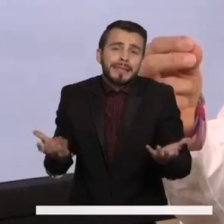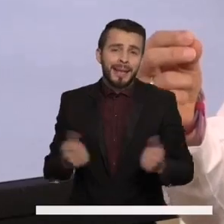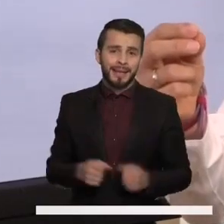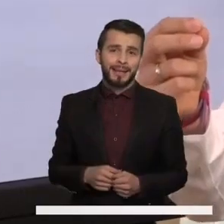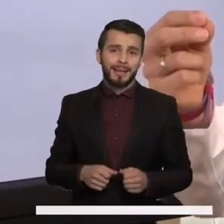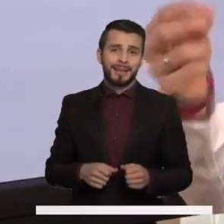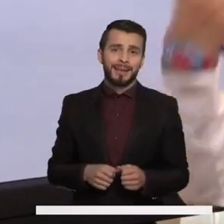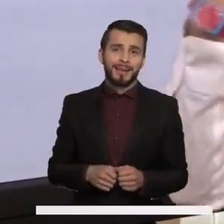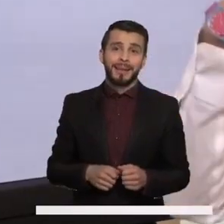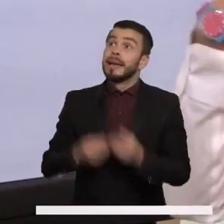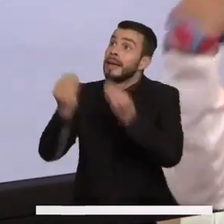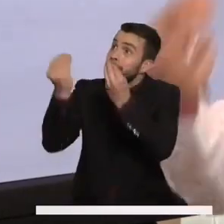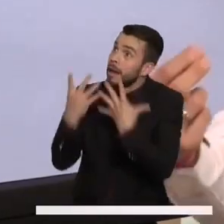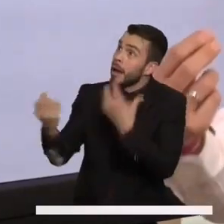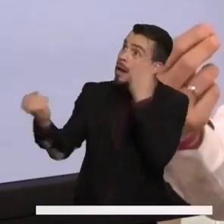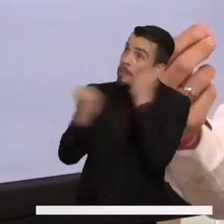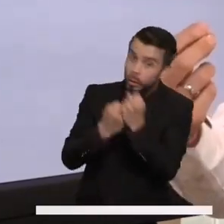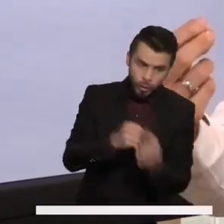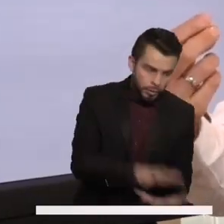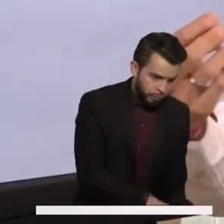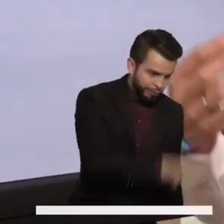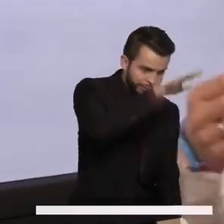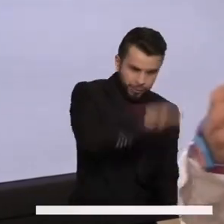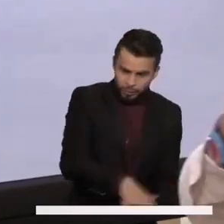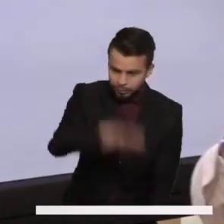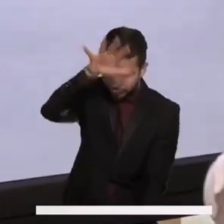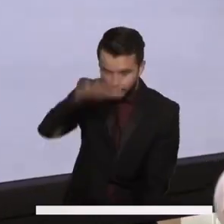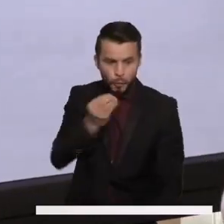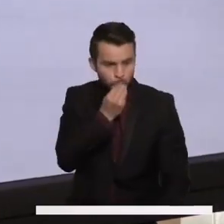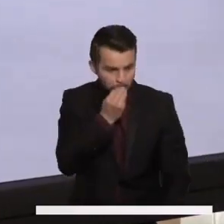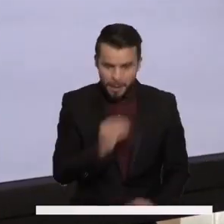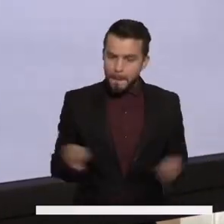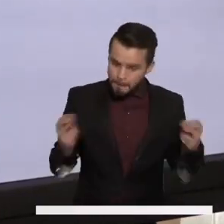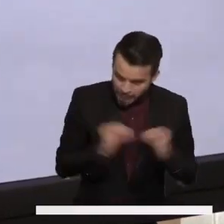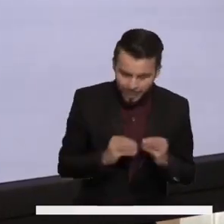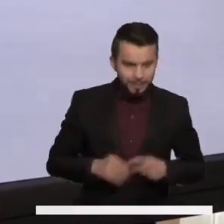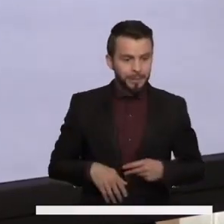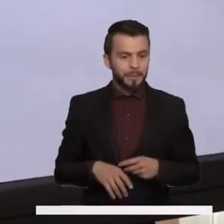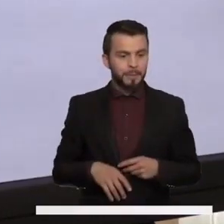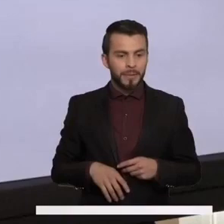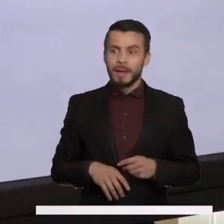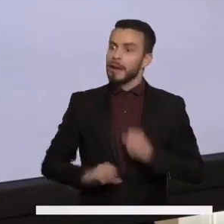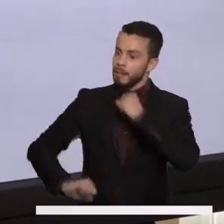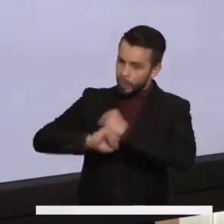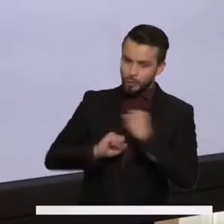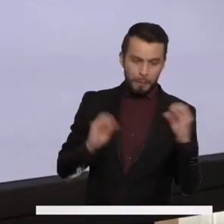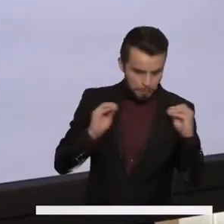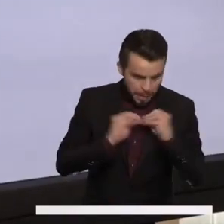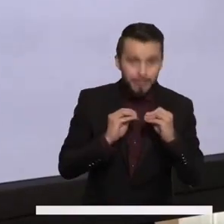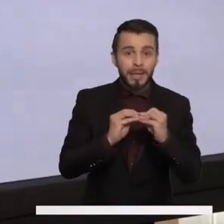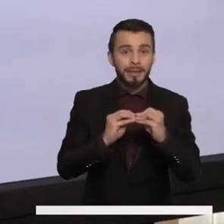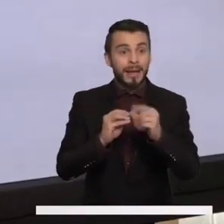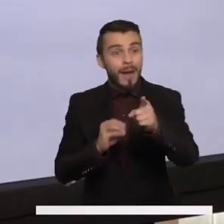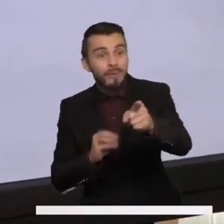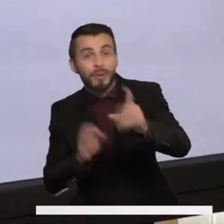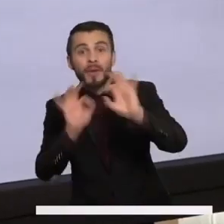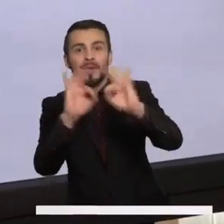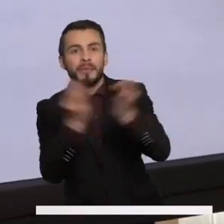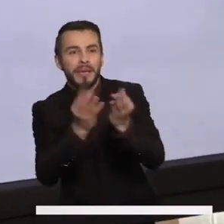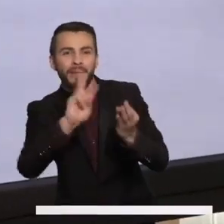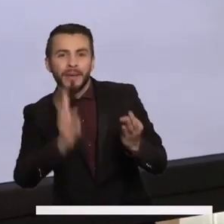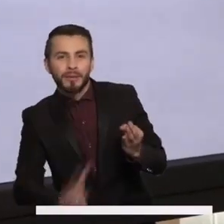comida además de la que ya pone bogotá y más apoyo para que no expulsen a esas familias de los arriendos en los que